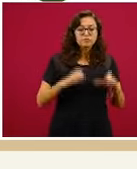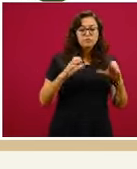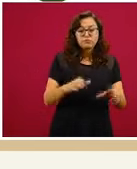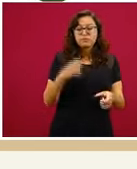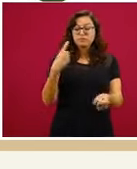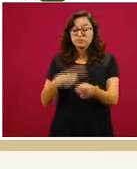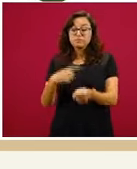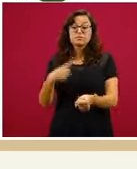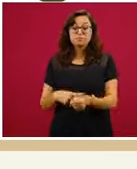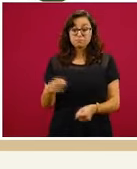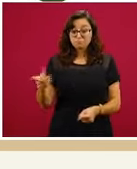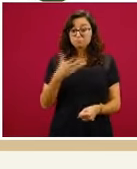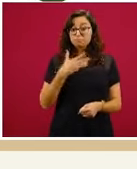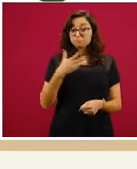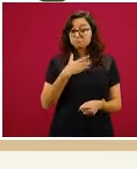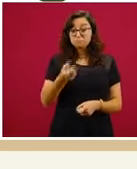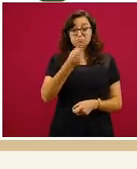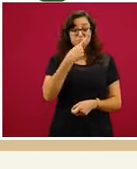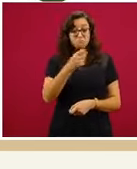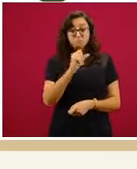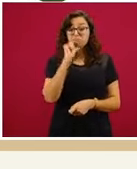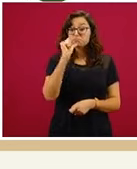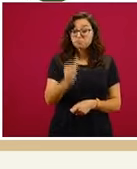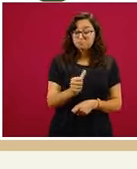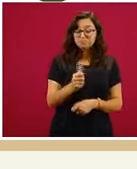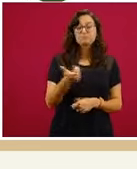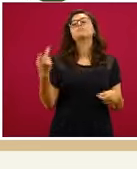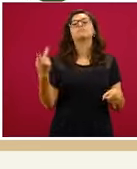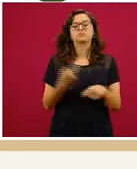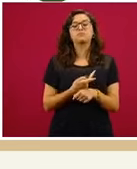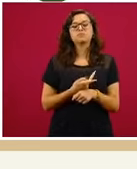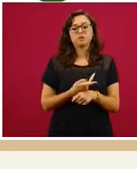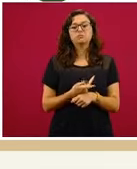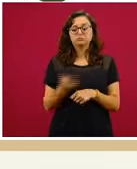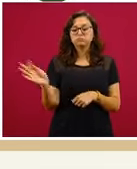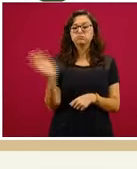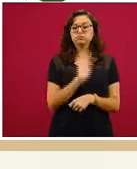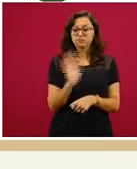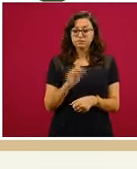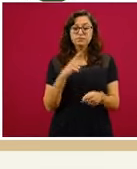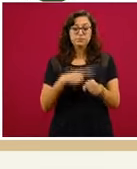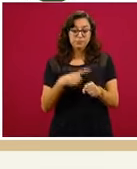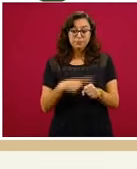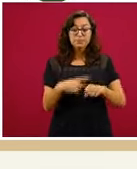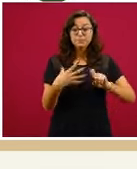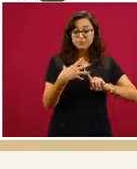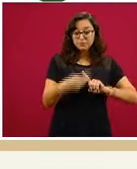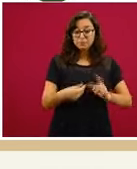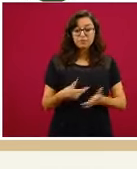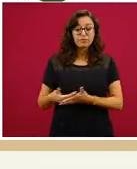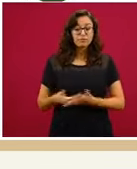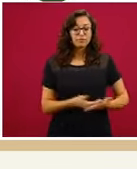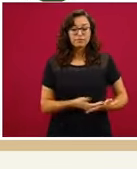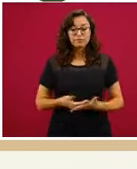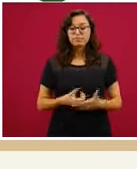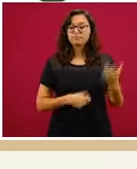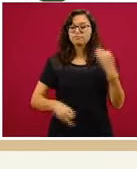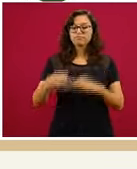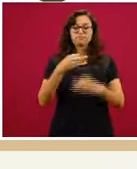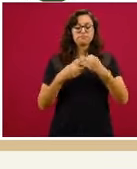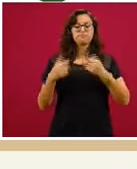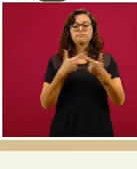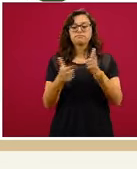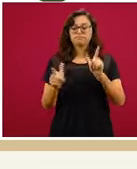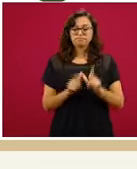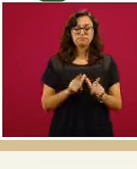sido diagnosticado y no tiene tratamiento, ahí podemos tener casos de tuberculosis también en los menores. En todos los grupos de edad tenemos